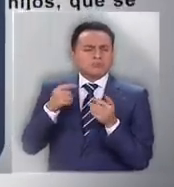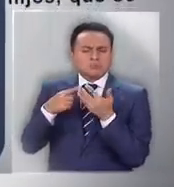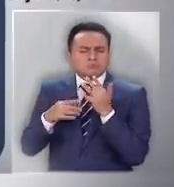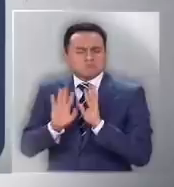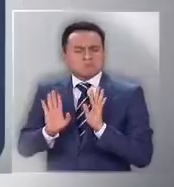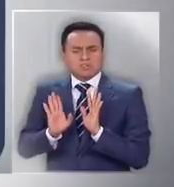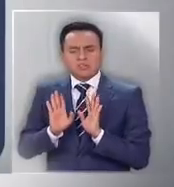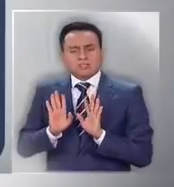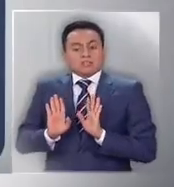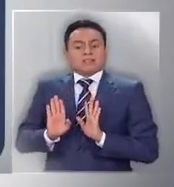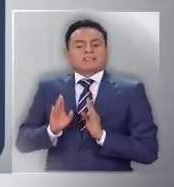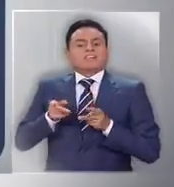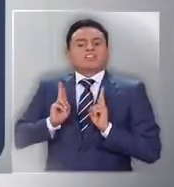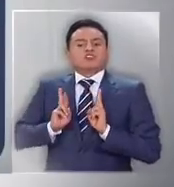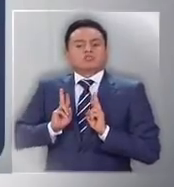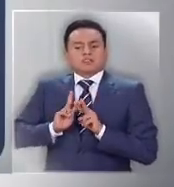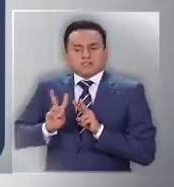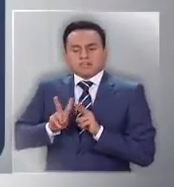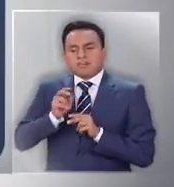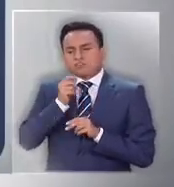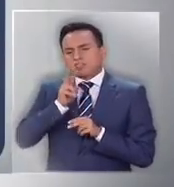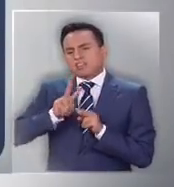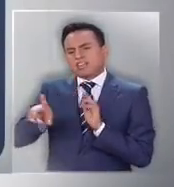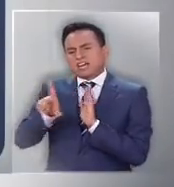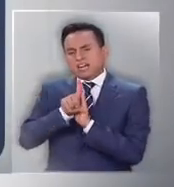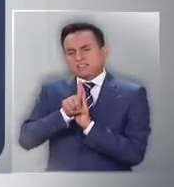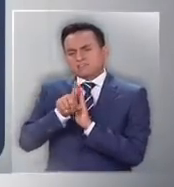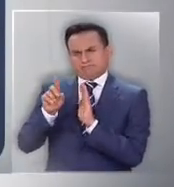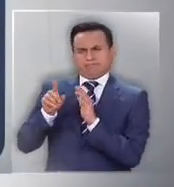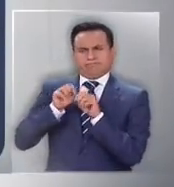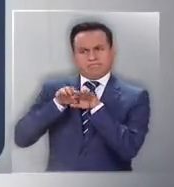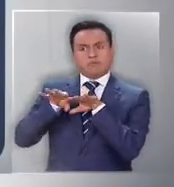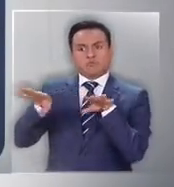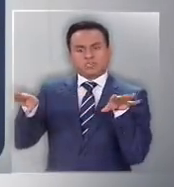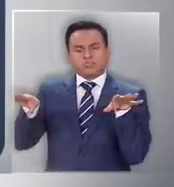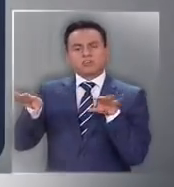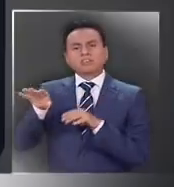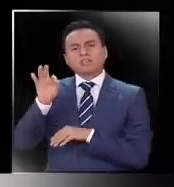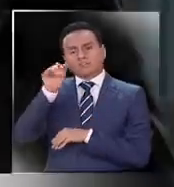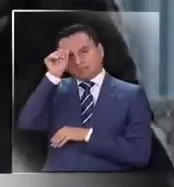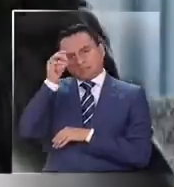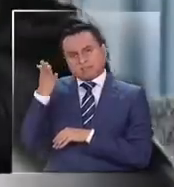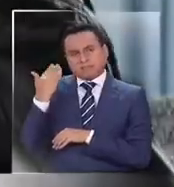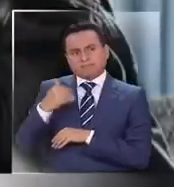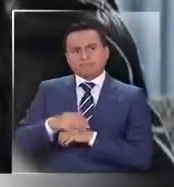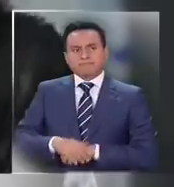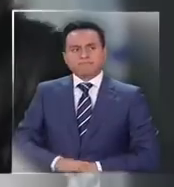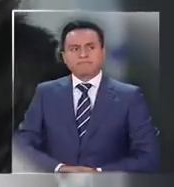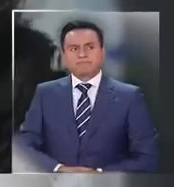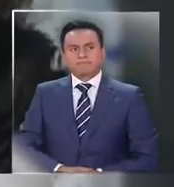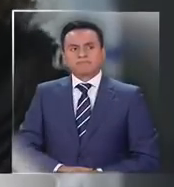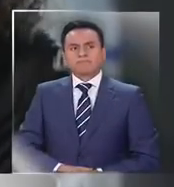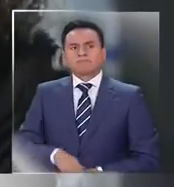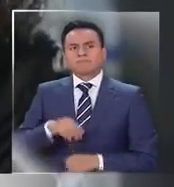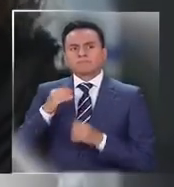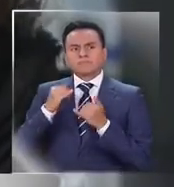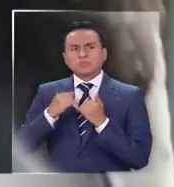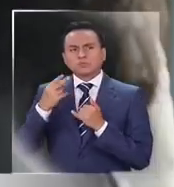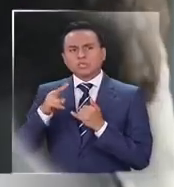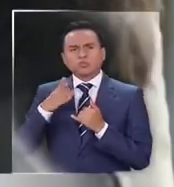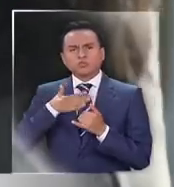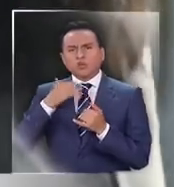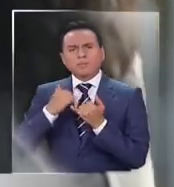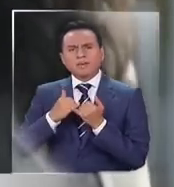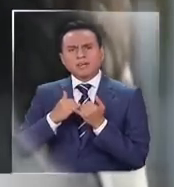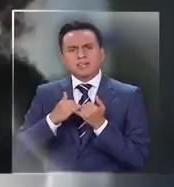se reserva el derecho a iniciar acciones legales ante el reportaje difundido este fin de semana. Yo estoy siendo amiga tuya. Mire, como soy tu amiga,